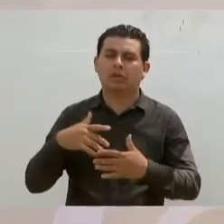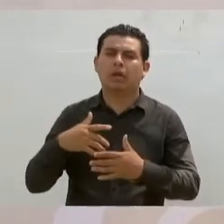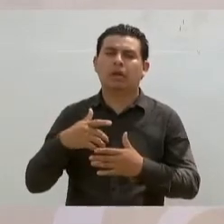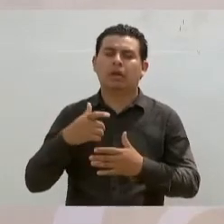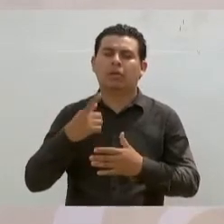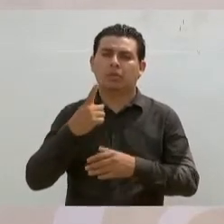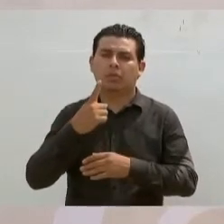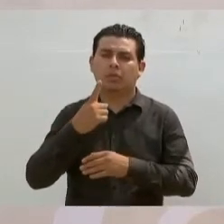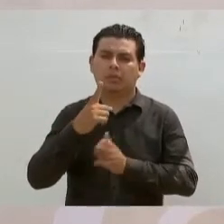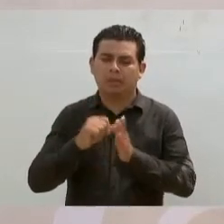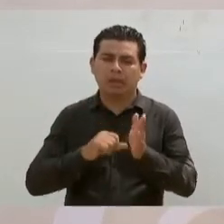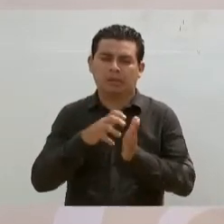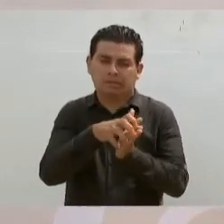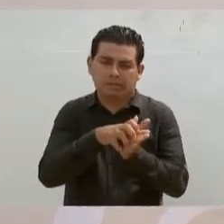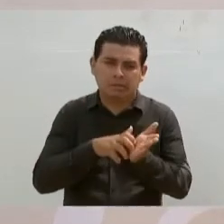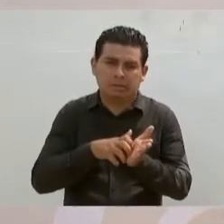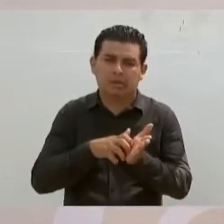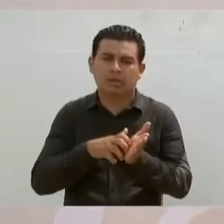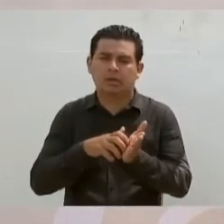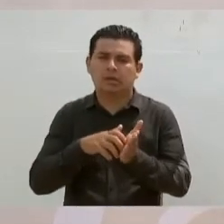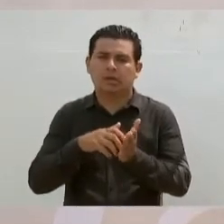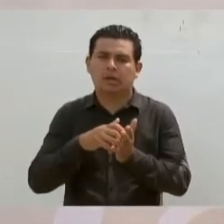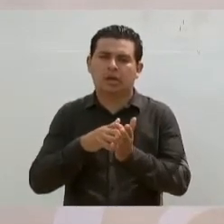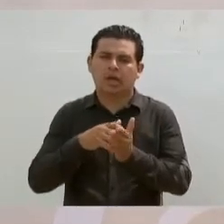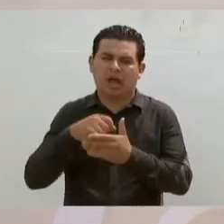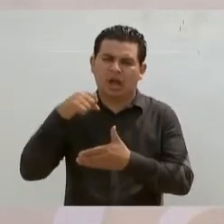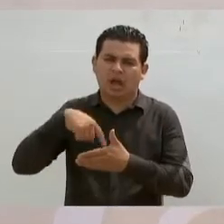mensual. Al momento,